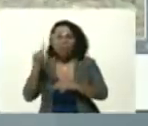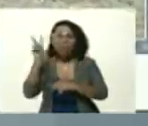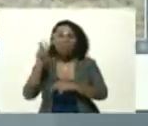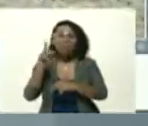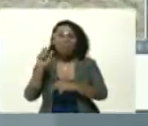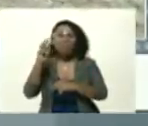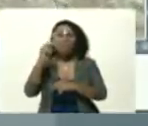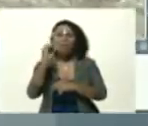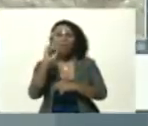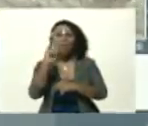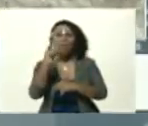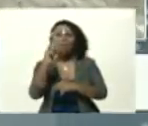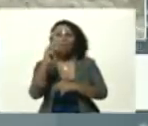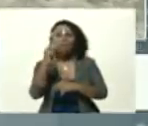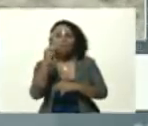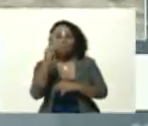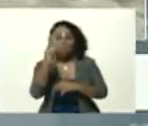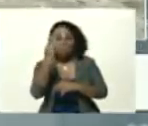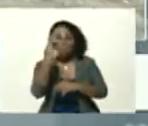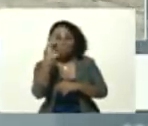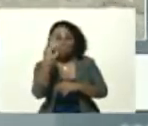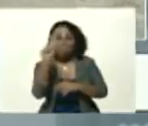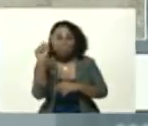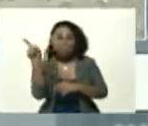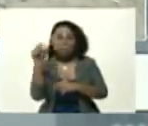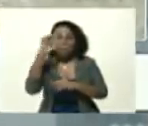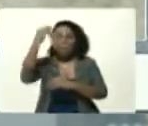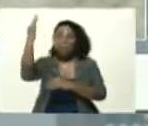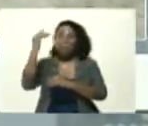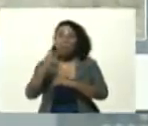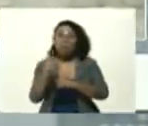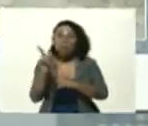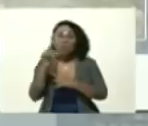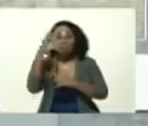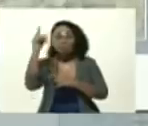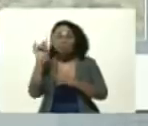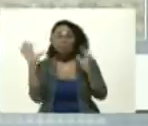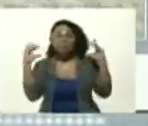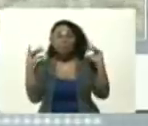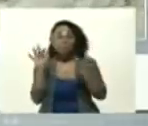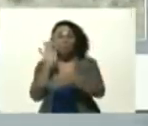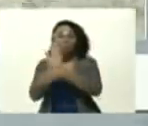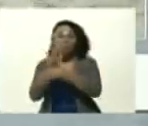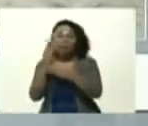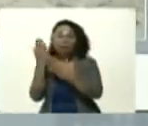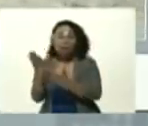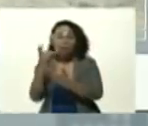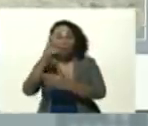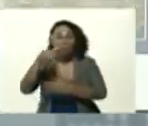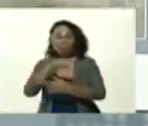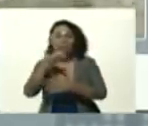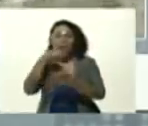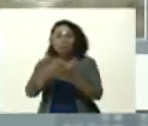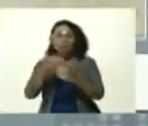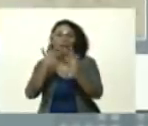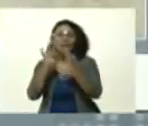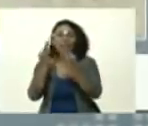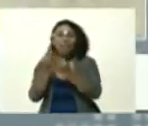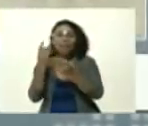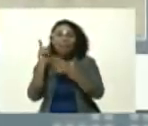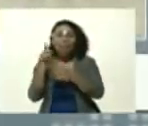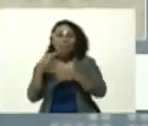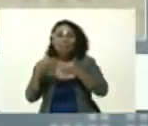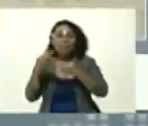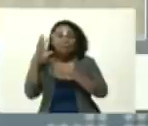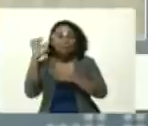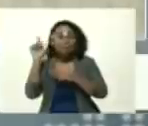Mocotíe, presidente, ha ocurrido un milagro de Dios y usted ha sido un ángel para proteger a este pueblo. En nombre de la familia, de esa